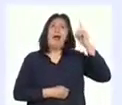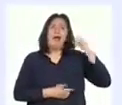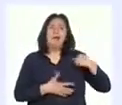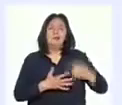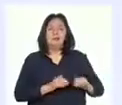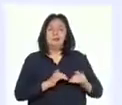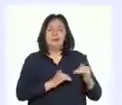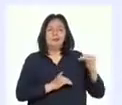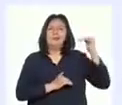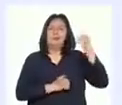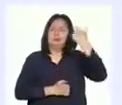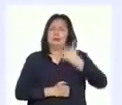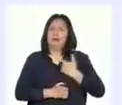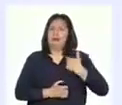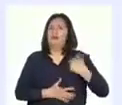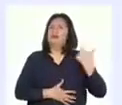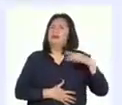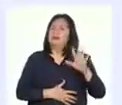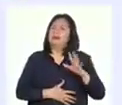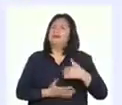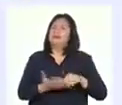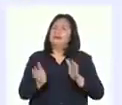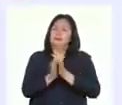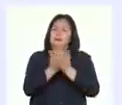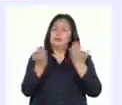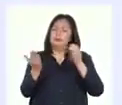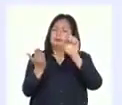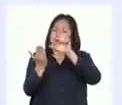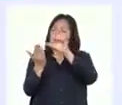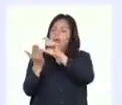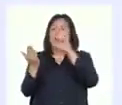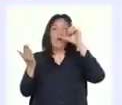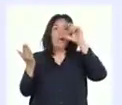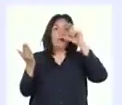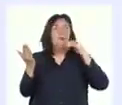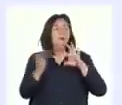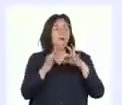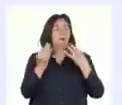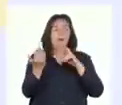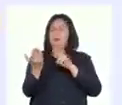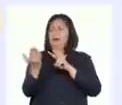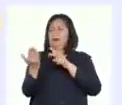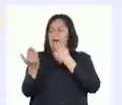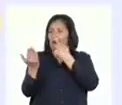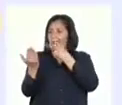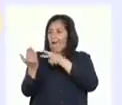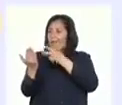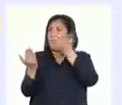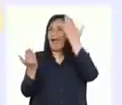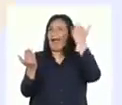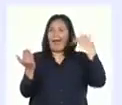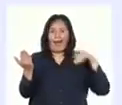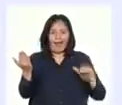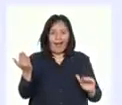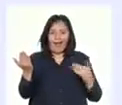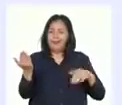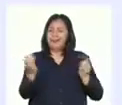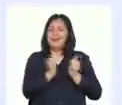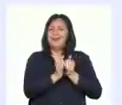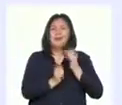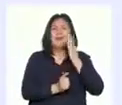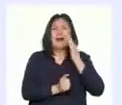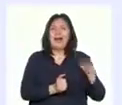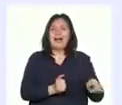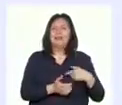como personas. Estuve revisando mi álbum de fotos familiar y me vi cuando era muy pequeña con mi mamá. En